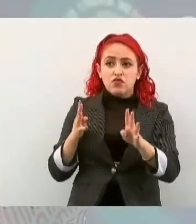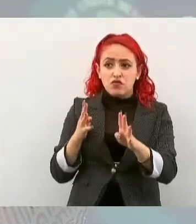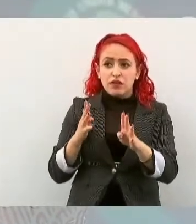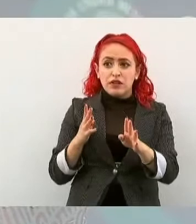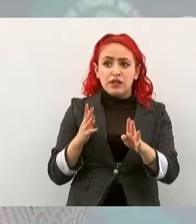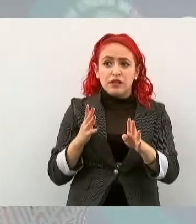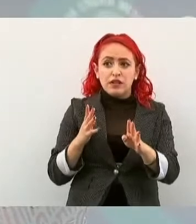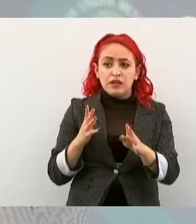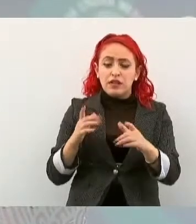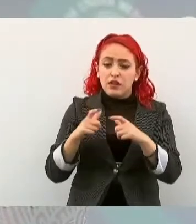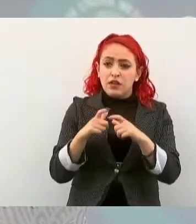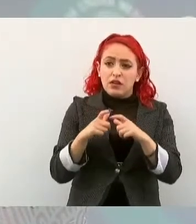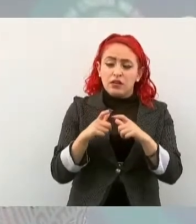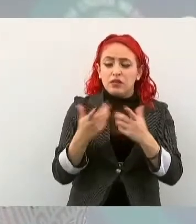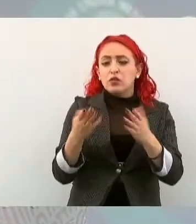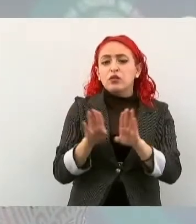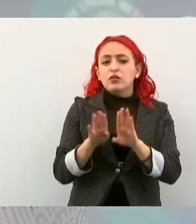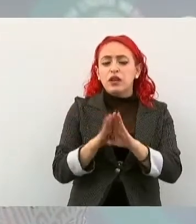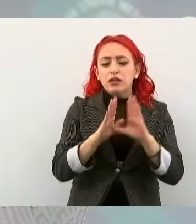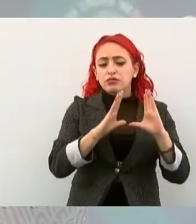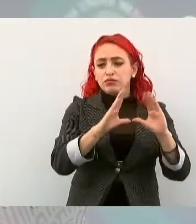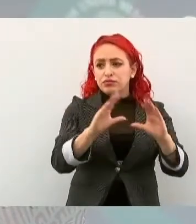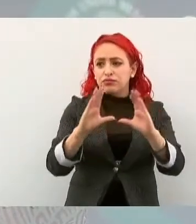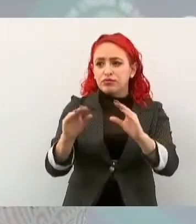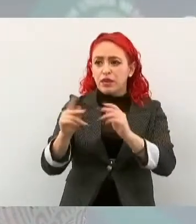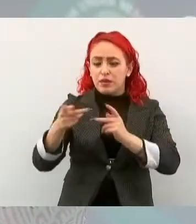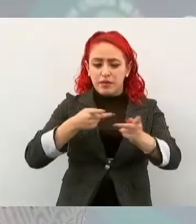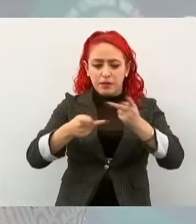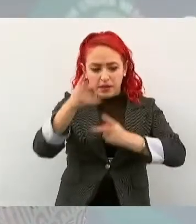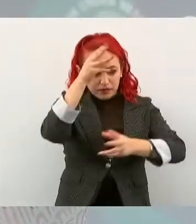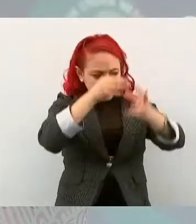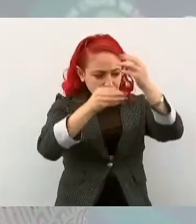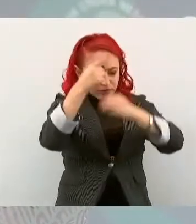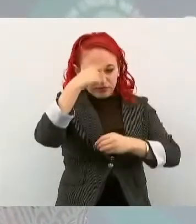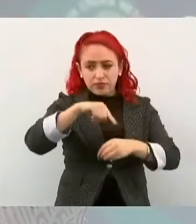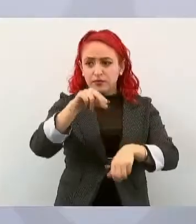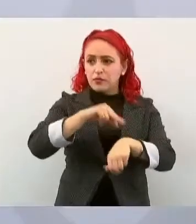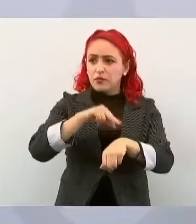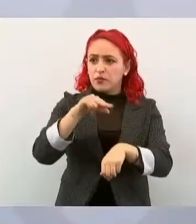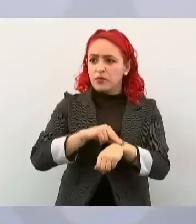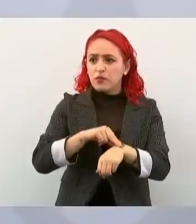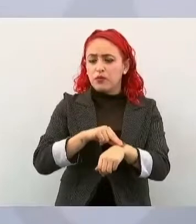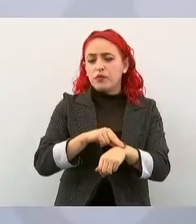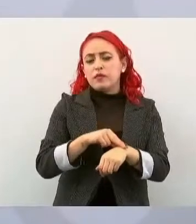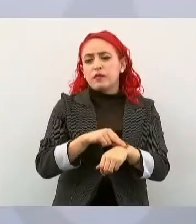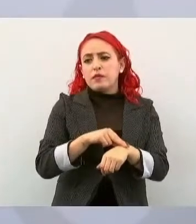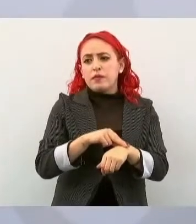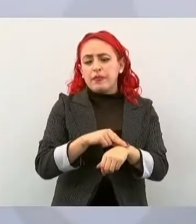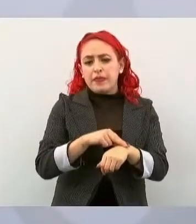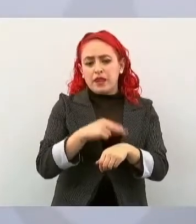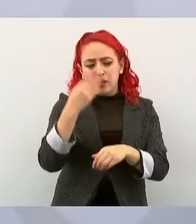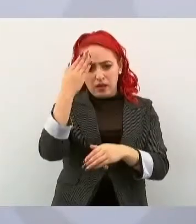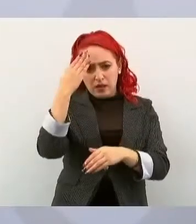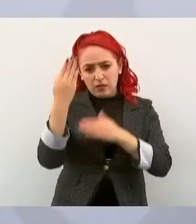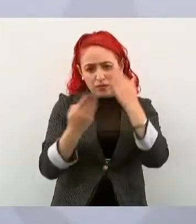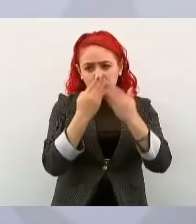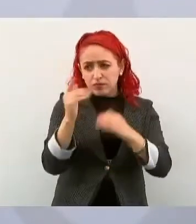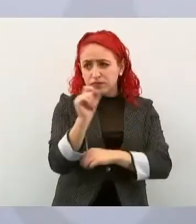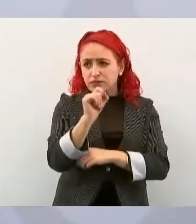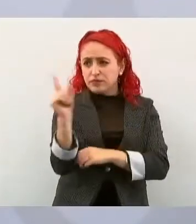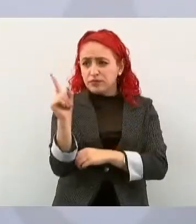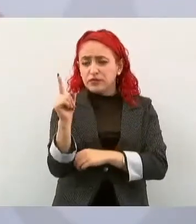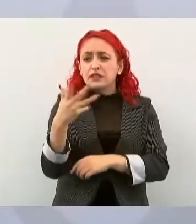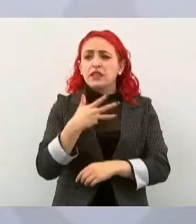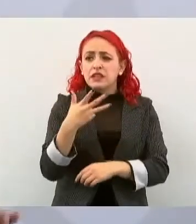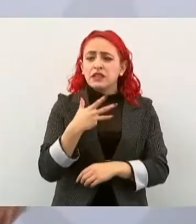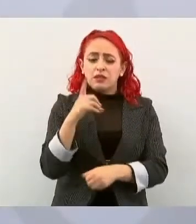están incrementando el número de becas para especialistas, ya